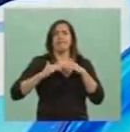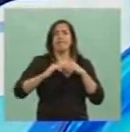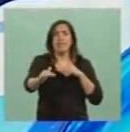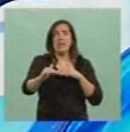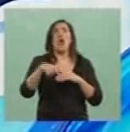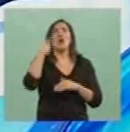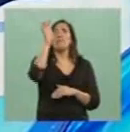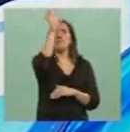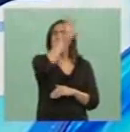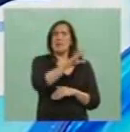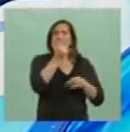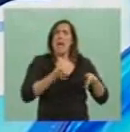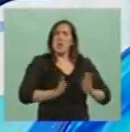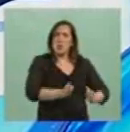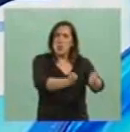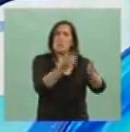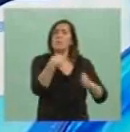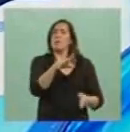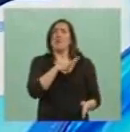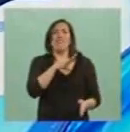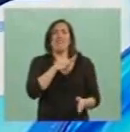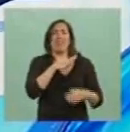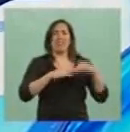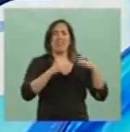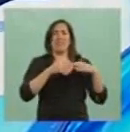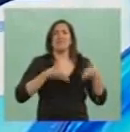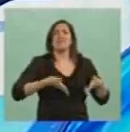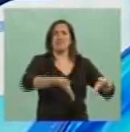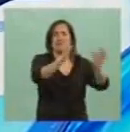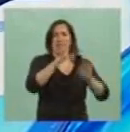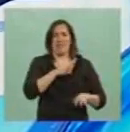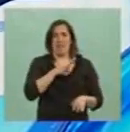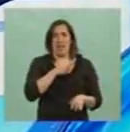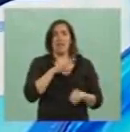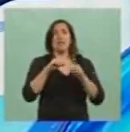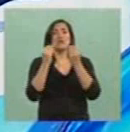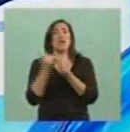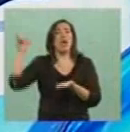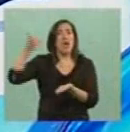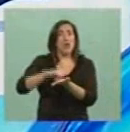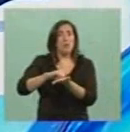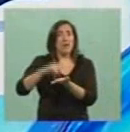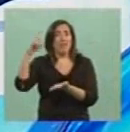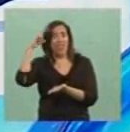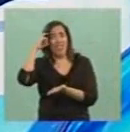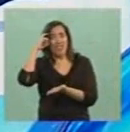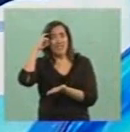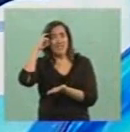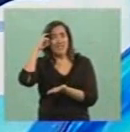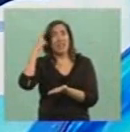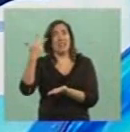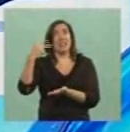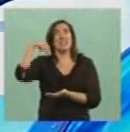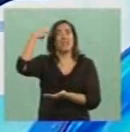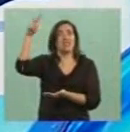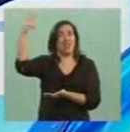del país, que tenemos rutas pero que no están pavimentadas. 10 aeropuertos de un total de 52, 3